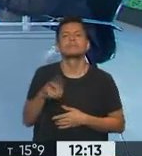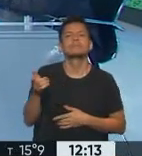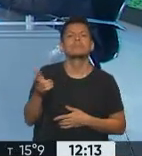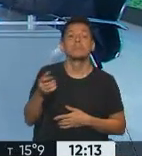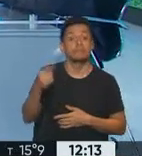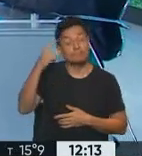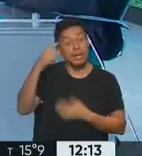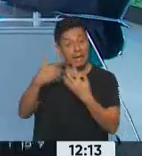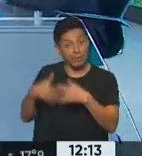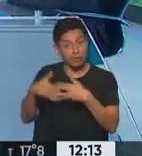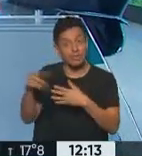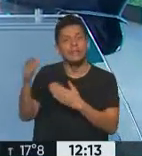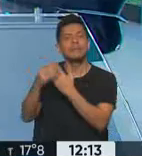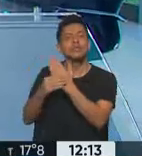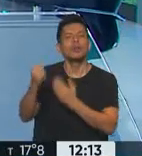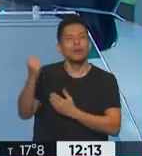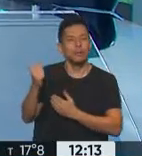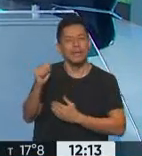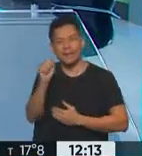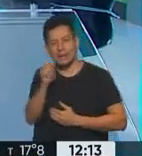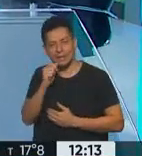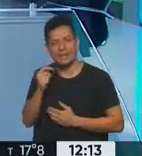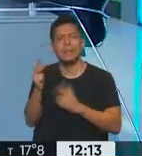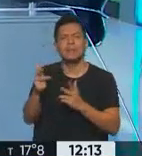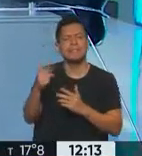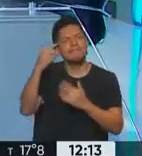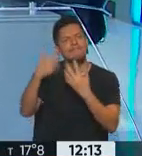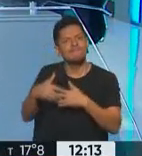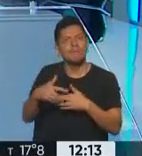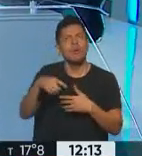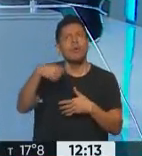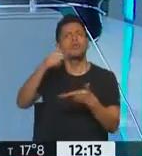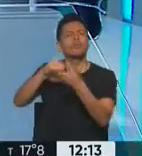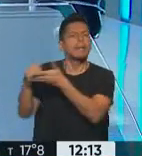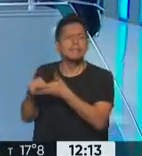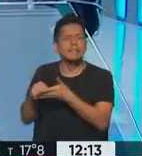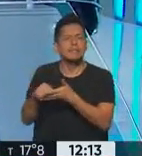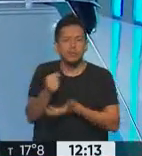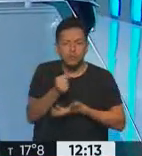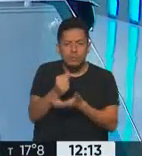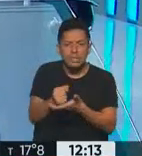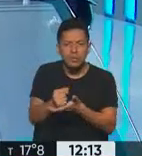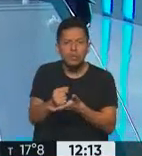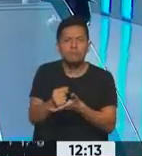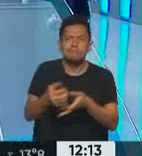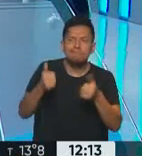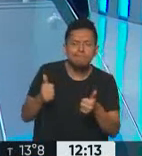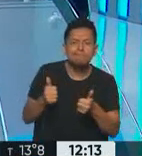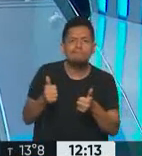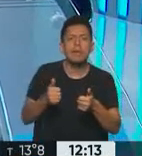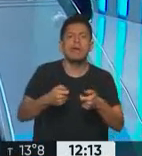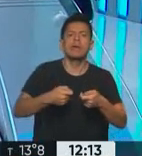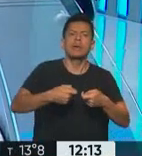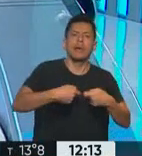reflexionó durante la entrevista a Martín Guzmán, en qué país han funcionado los subsidios energéticos y el déficit